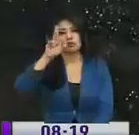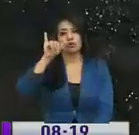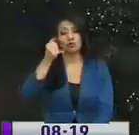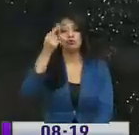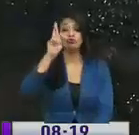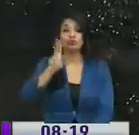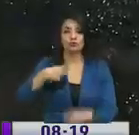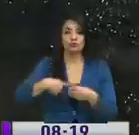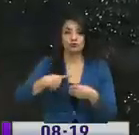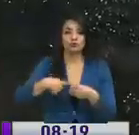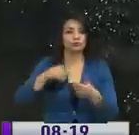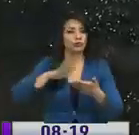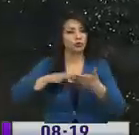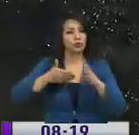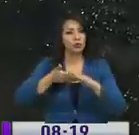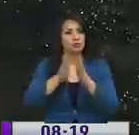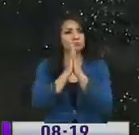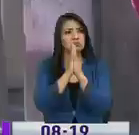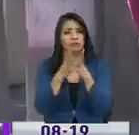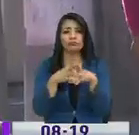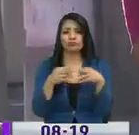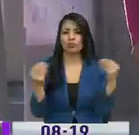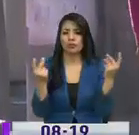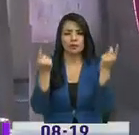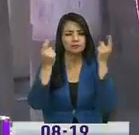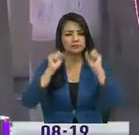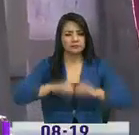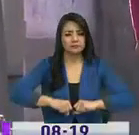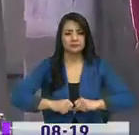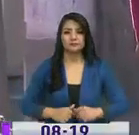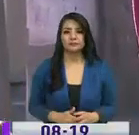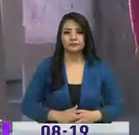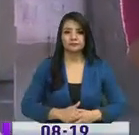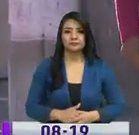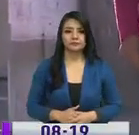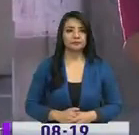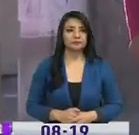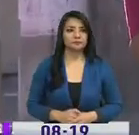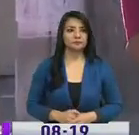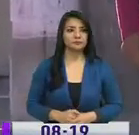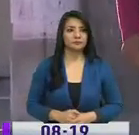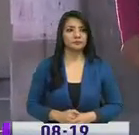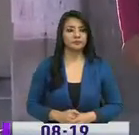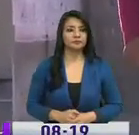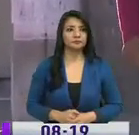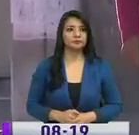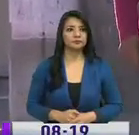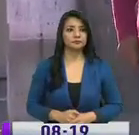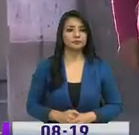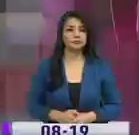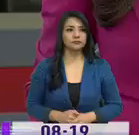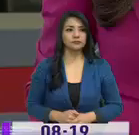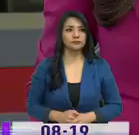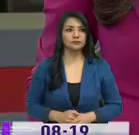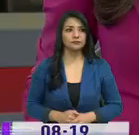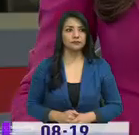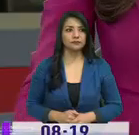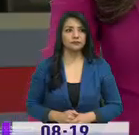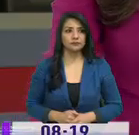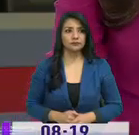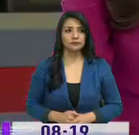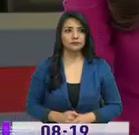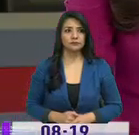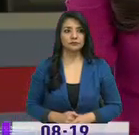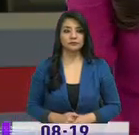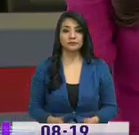La comunidad espera que la solución sea inmediata. Informó Priscila Cadena. Y